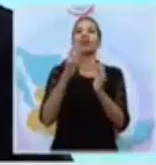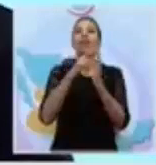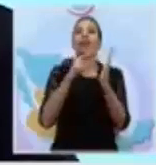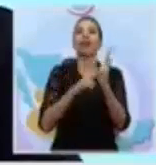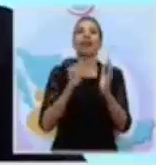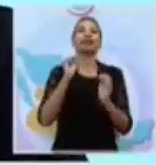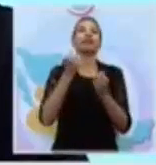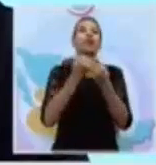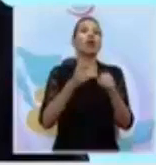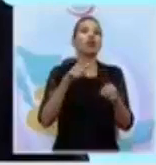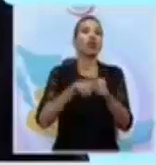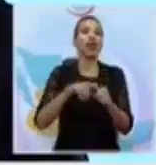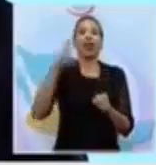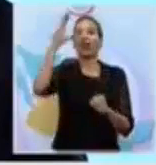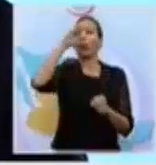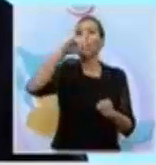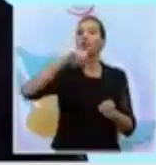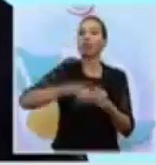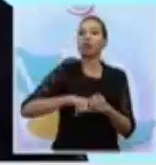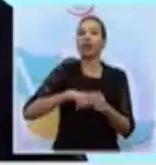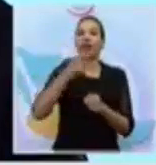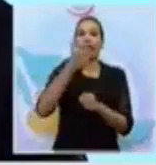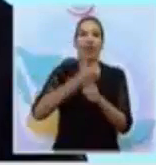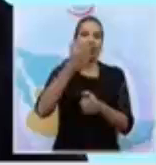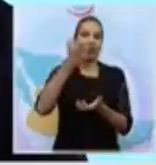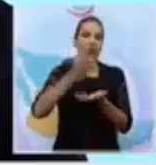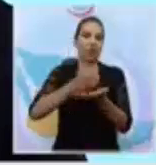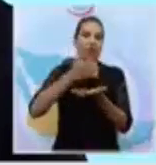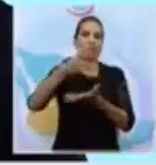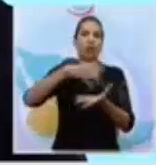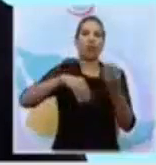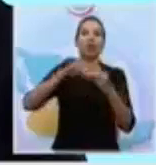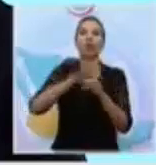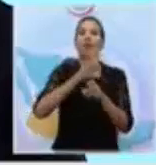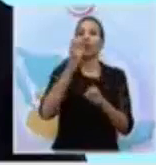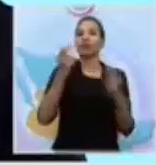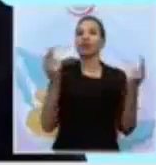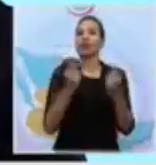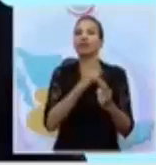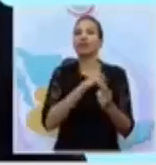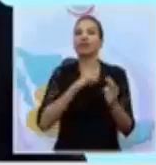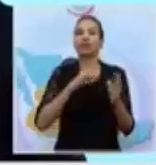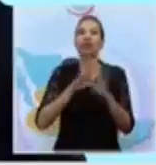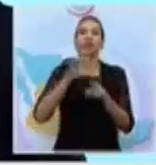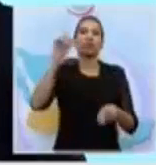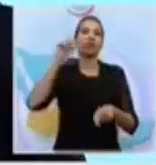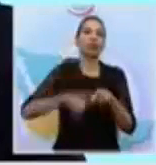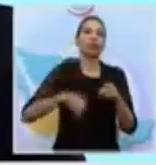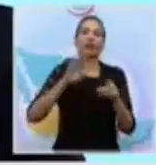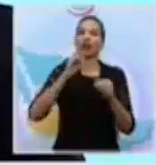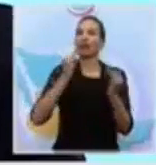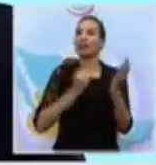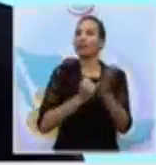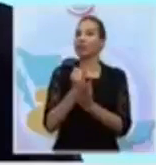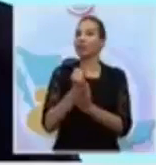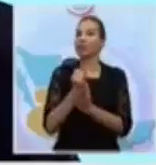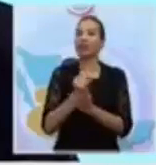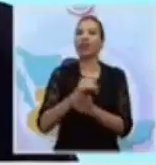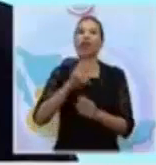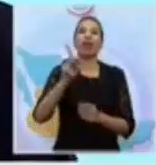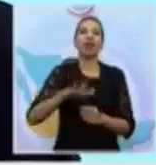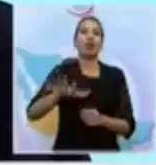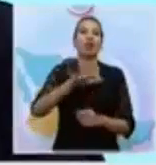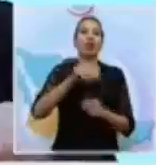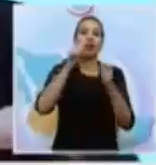sociales y culturales con las económicas. Para ello es necesario superar la separación tajante entre la